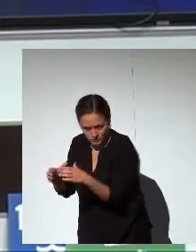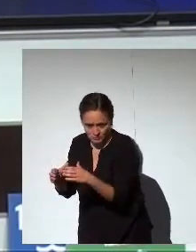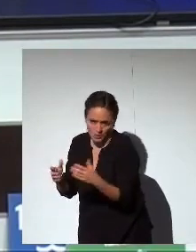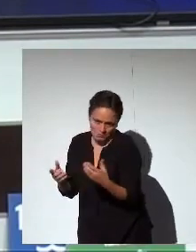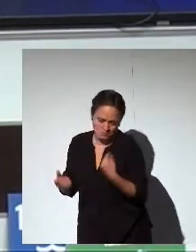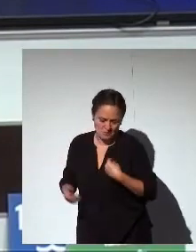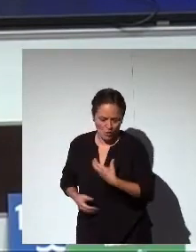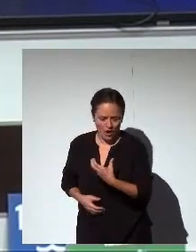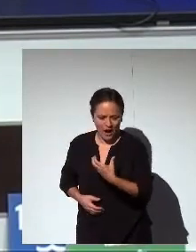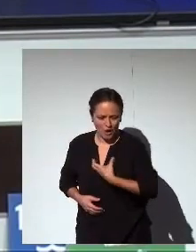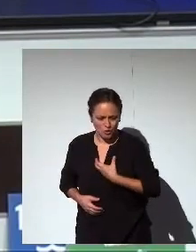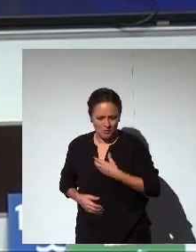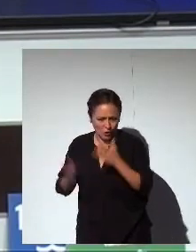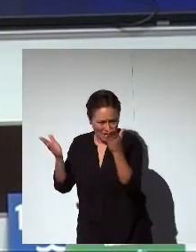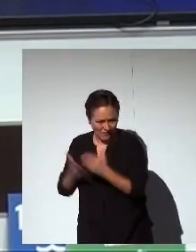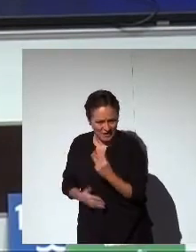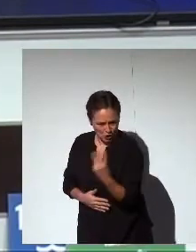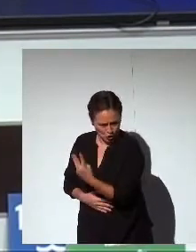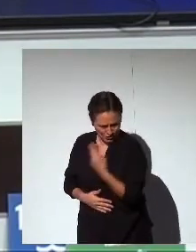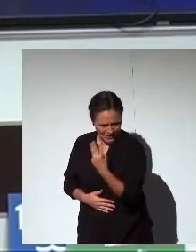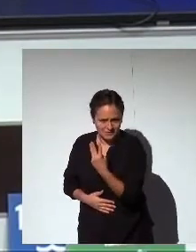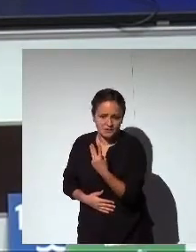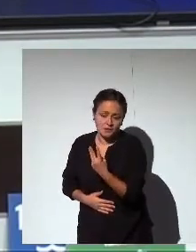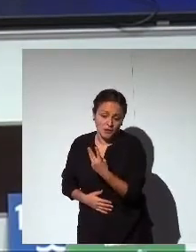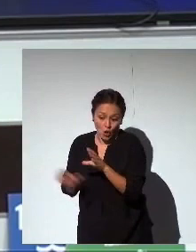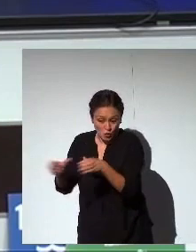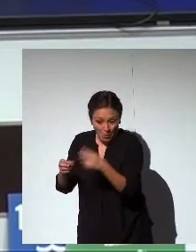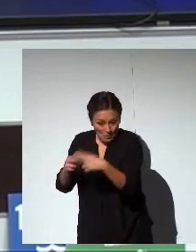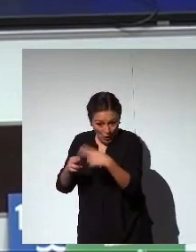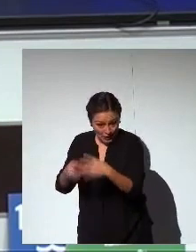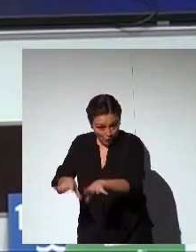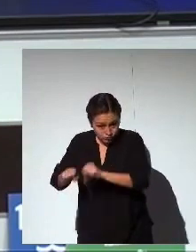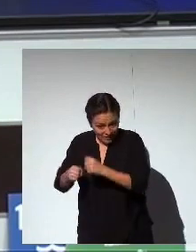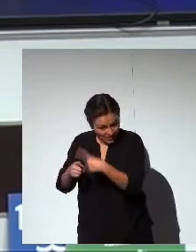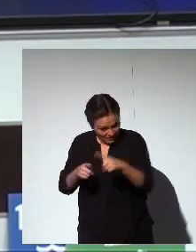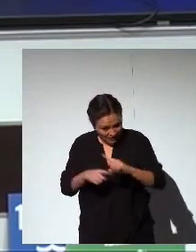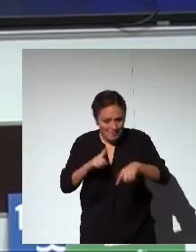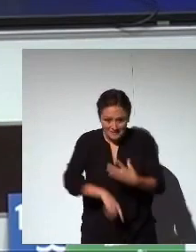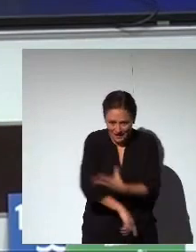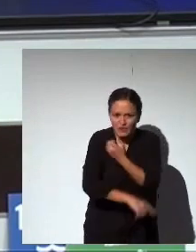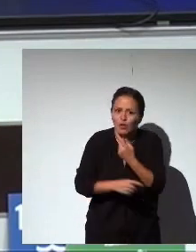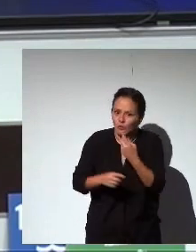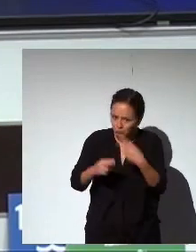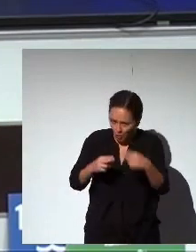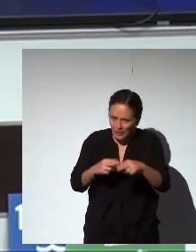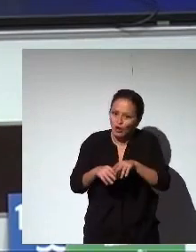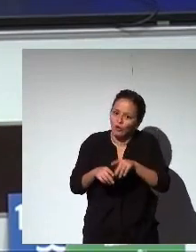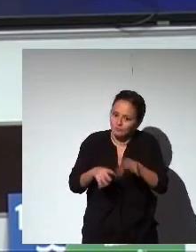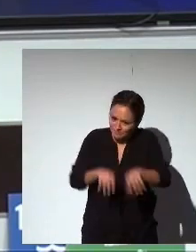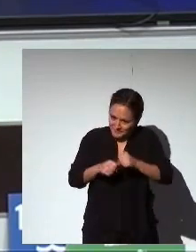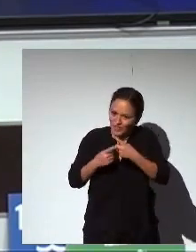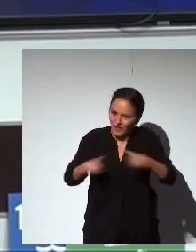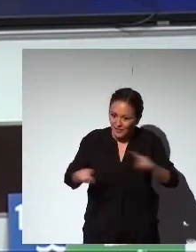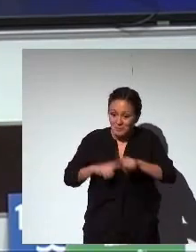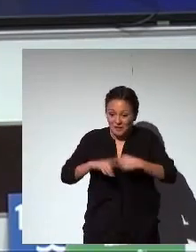3 ayuntamientos del Valle, los 3 ayuntamientos del Valle son de signos políticos diferentes, el Cabildo de otro signo político, en el Gobierno de Canarias tenemos 4